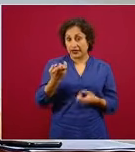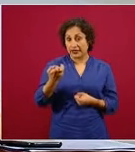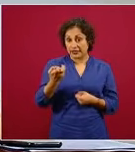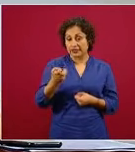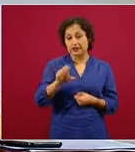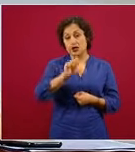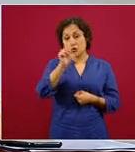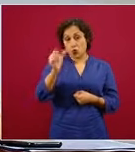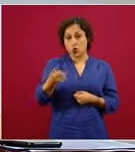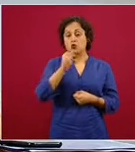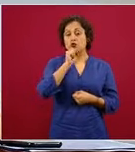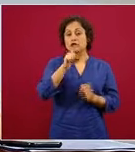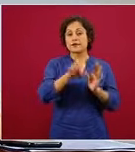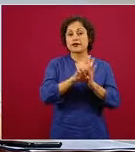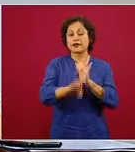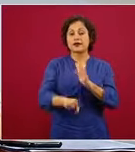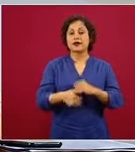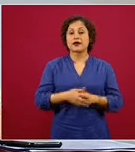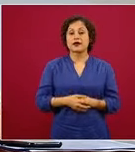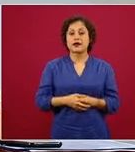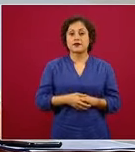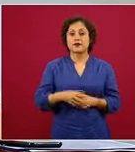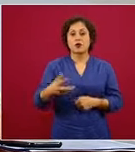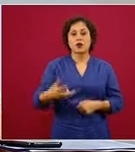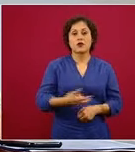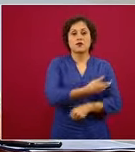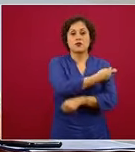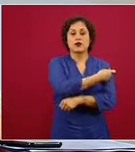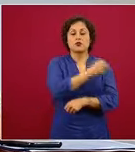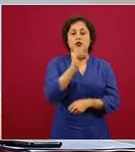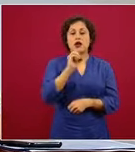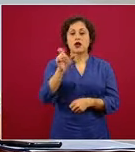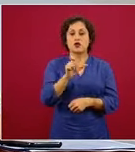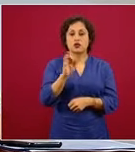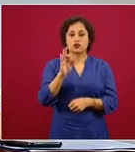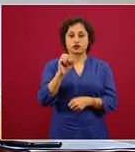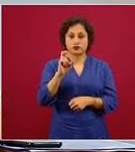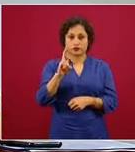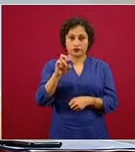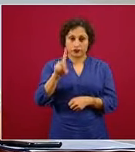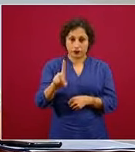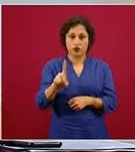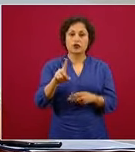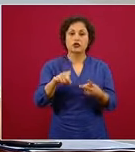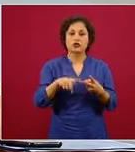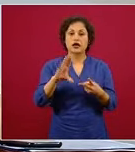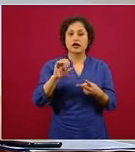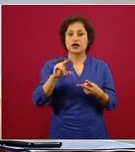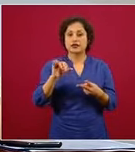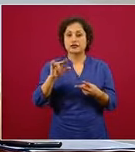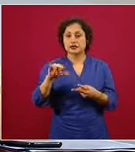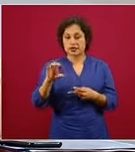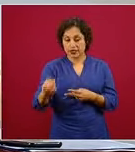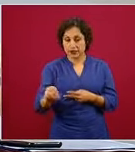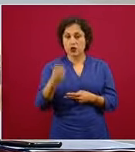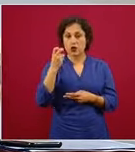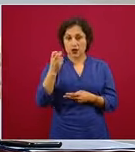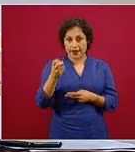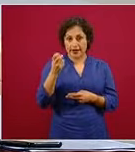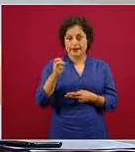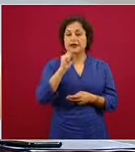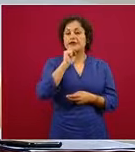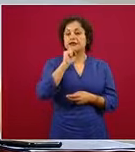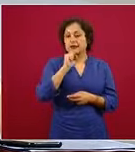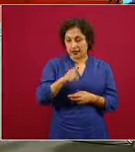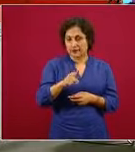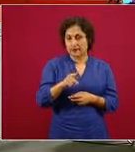camino, está la vacuna de la Universidad de Oxford AstraZeneca y la de CanSino Biological, que